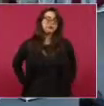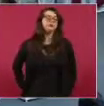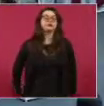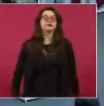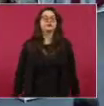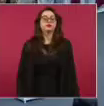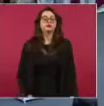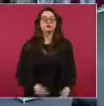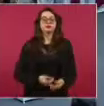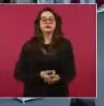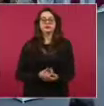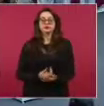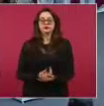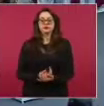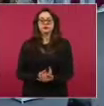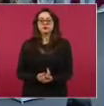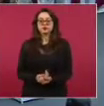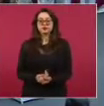Unidos Mexicanos.